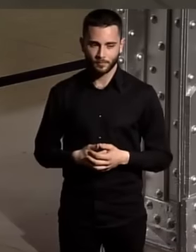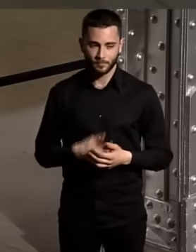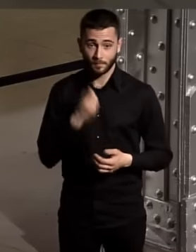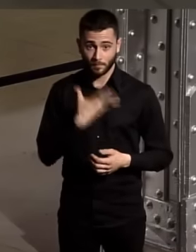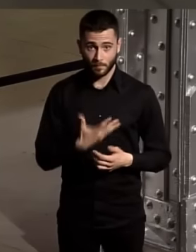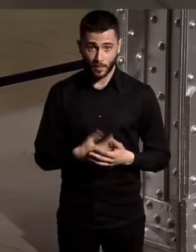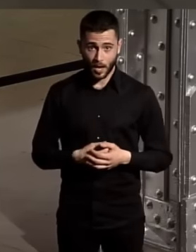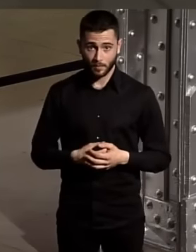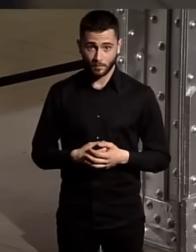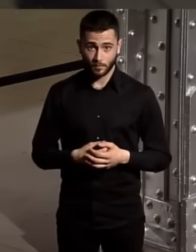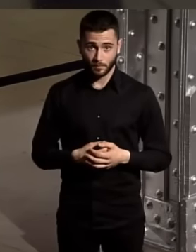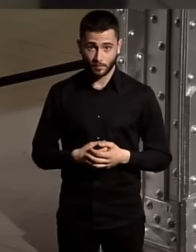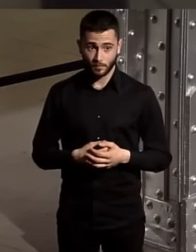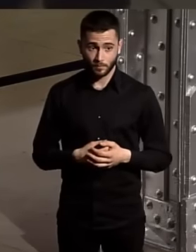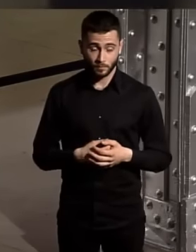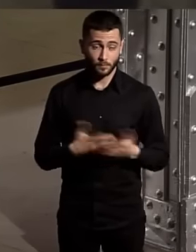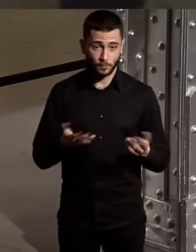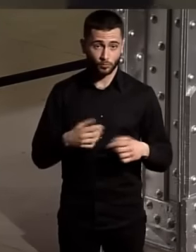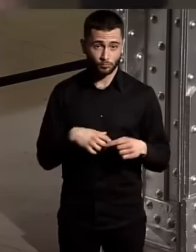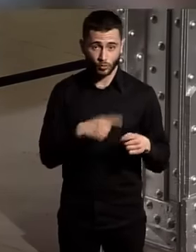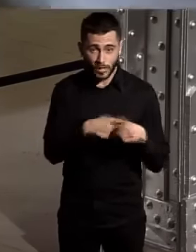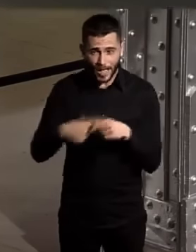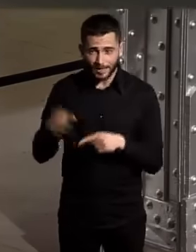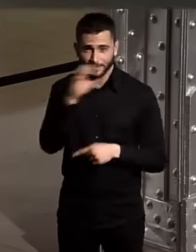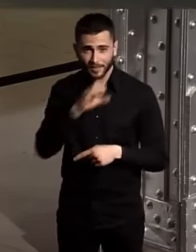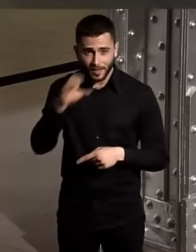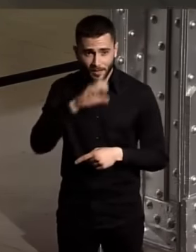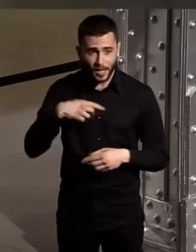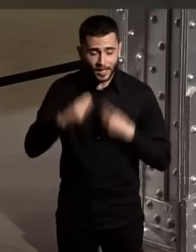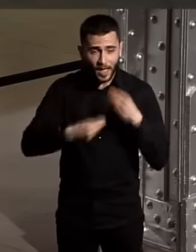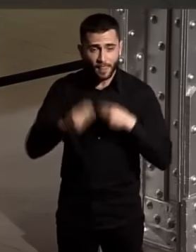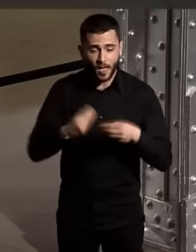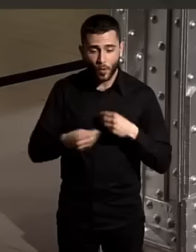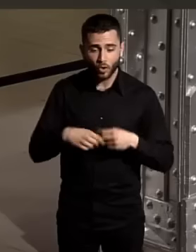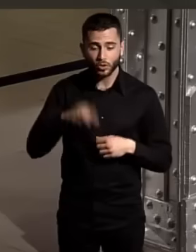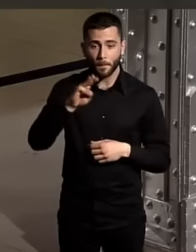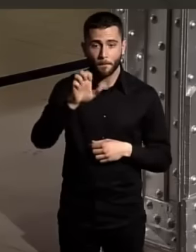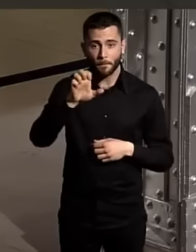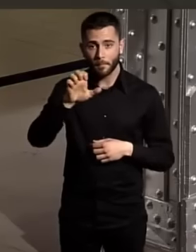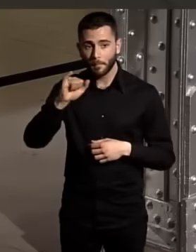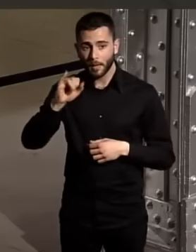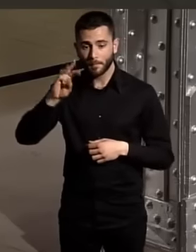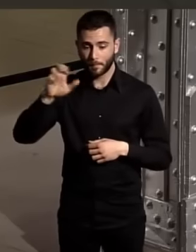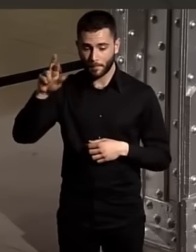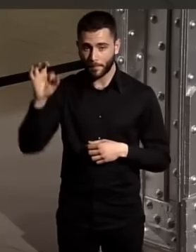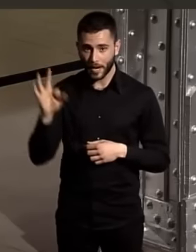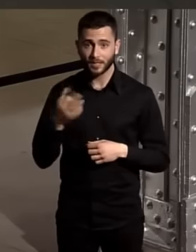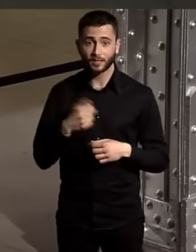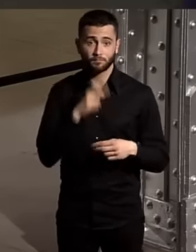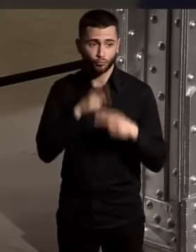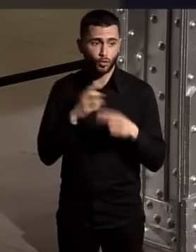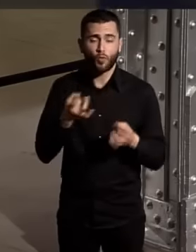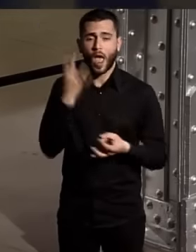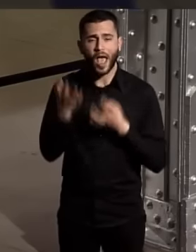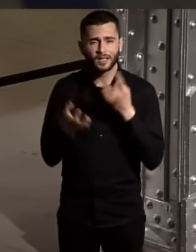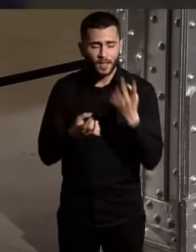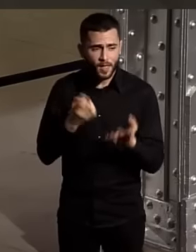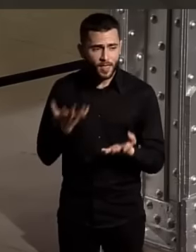nosotros científicos Lo que nos dedicamos es hacer artículos lo que Nosotros llamamos papers y esa es la digamos mi actividad